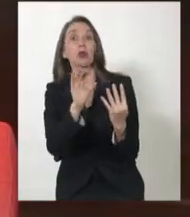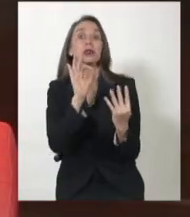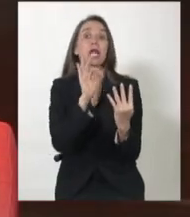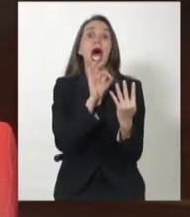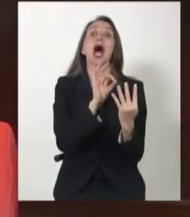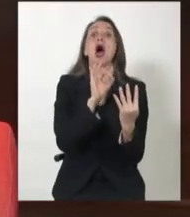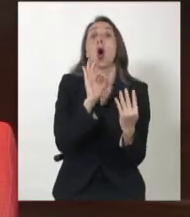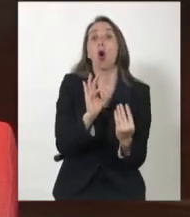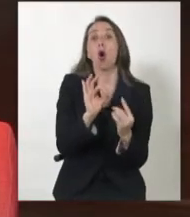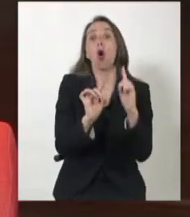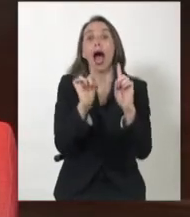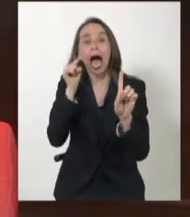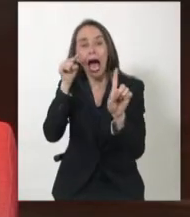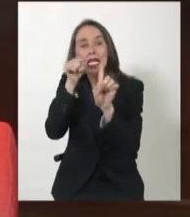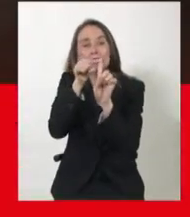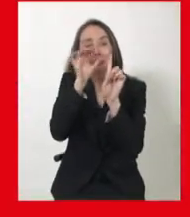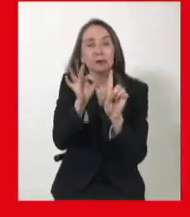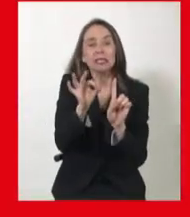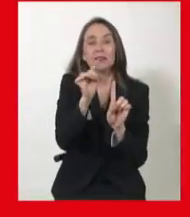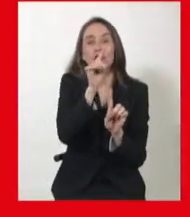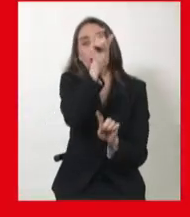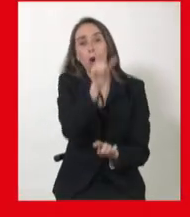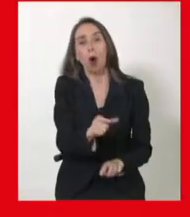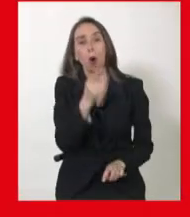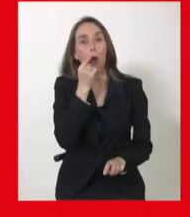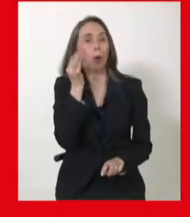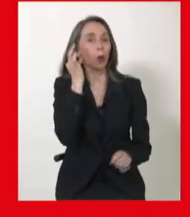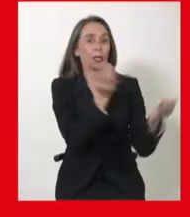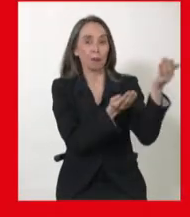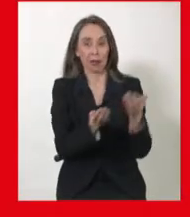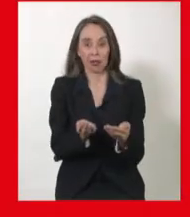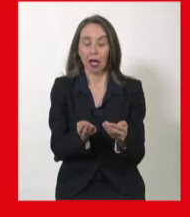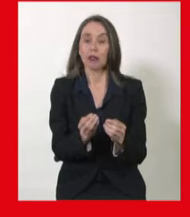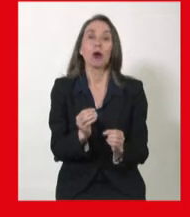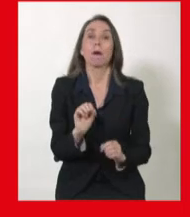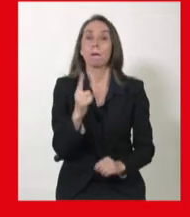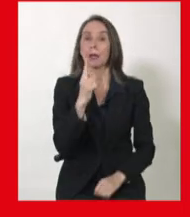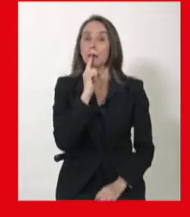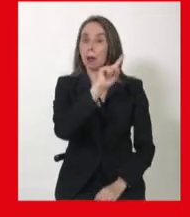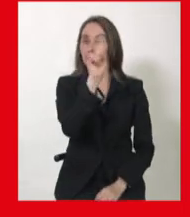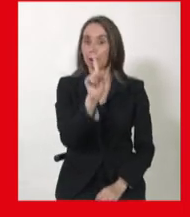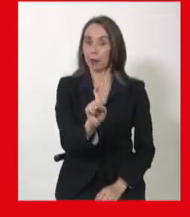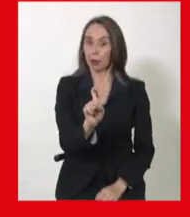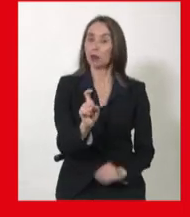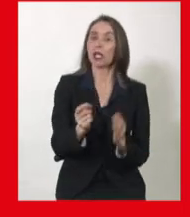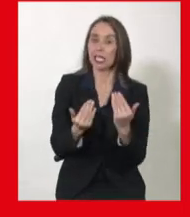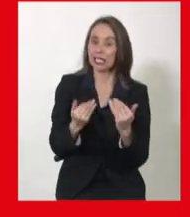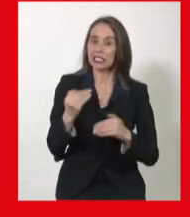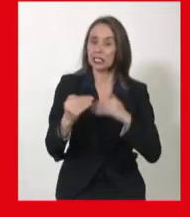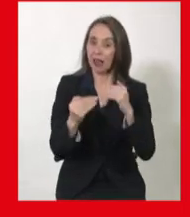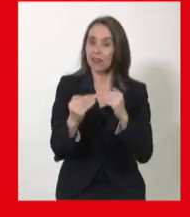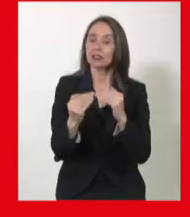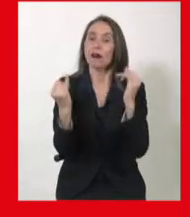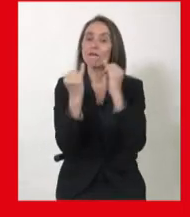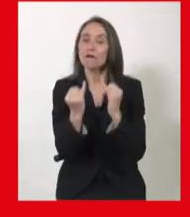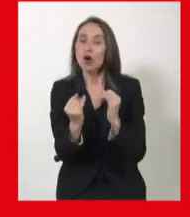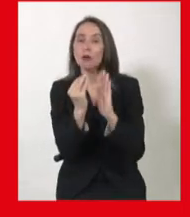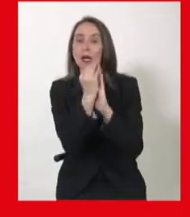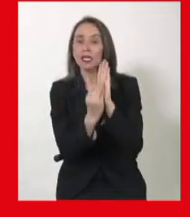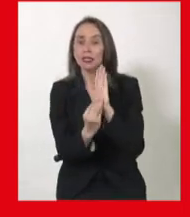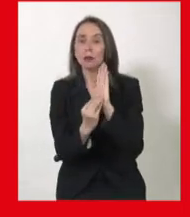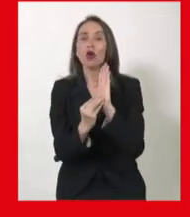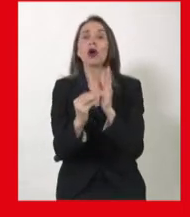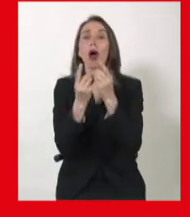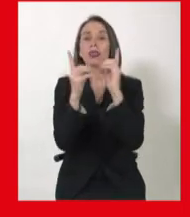de nuestras invitadas o invitados en particular. Acá tenemos la primera pregunta. ¿Es necesario avanzar en mecanismos de democracia